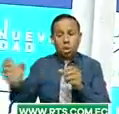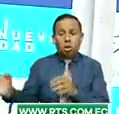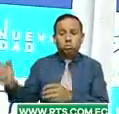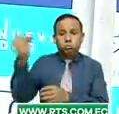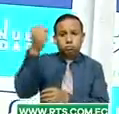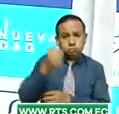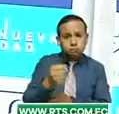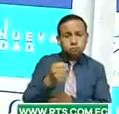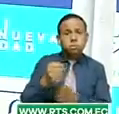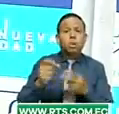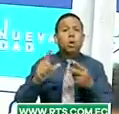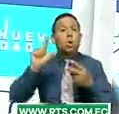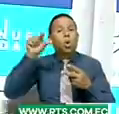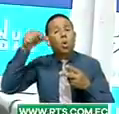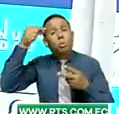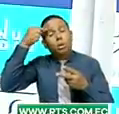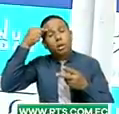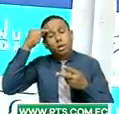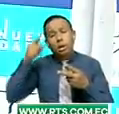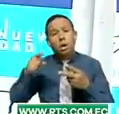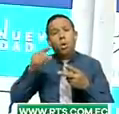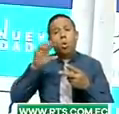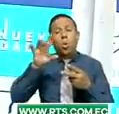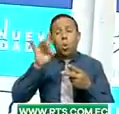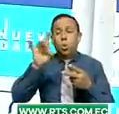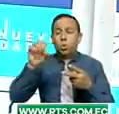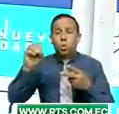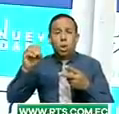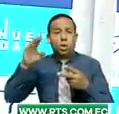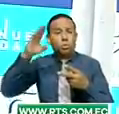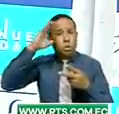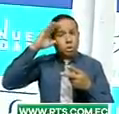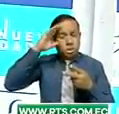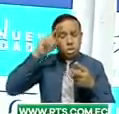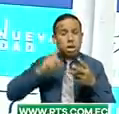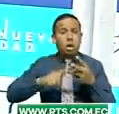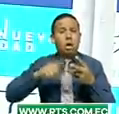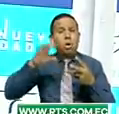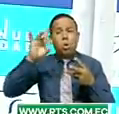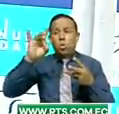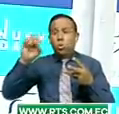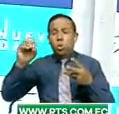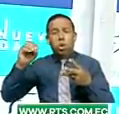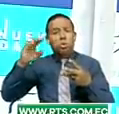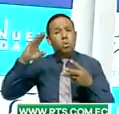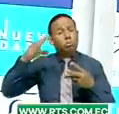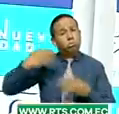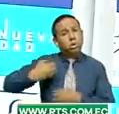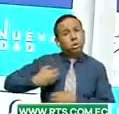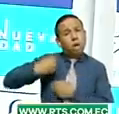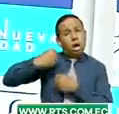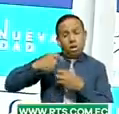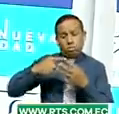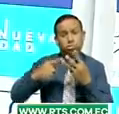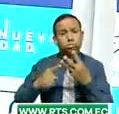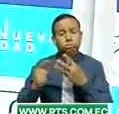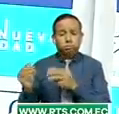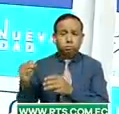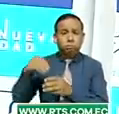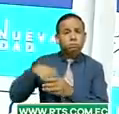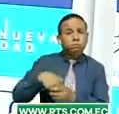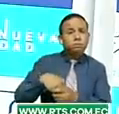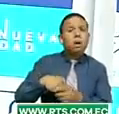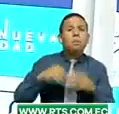gobernador? 800 policías y 800 militares. De esa manera vamos a poder controlar las 140.000 motos